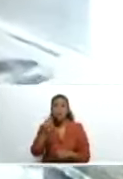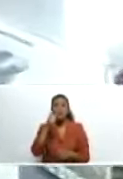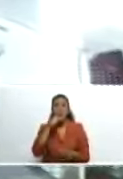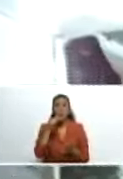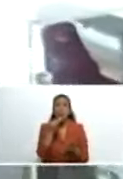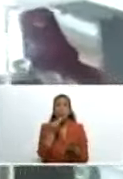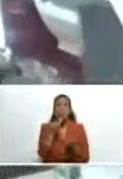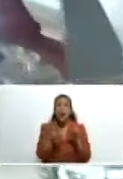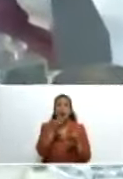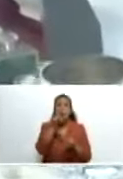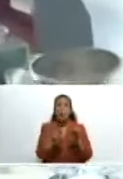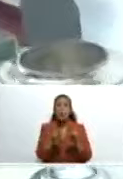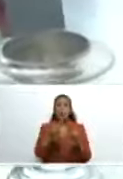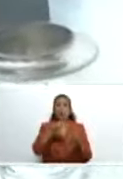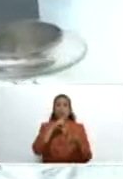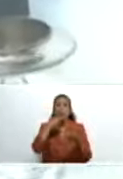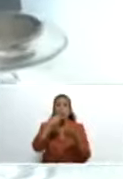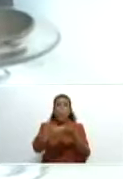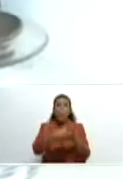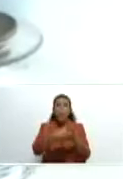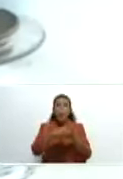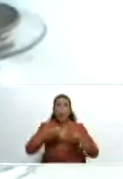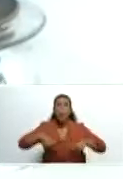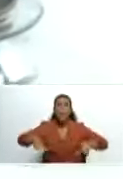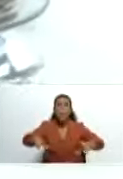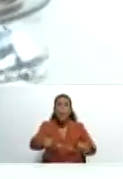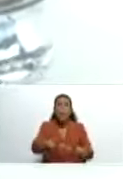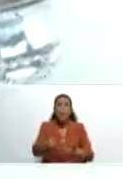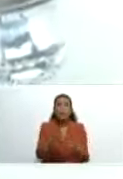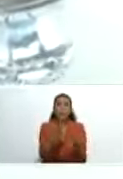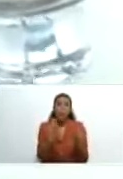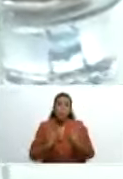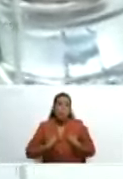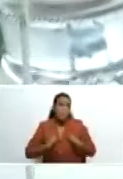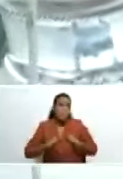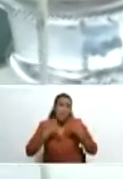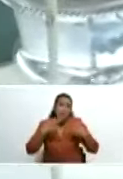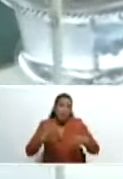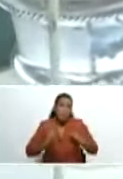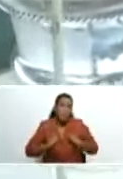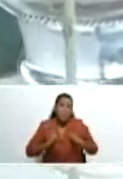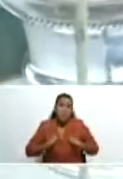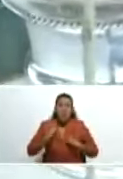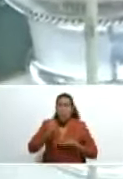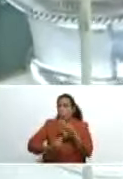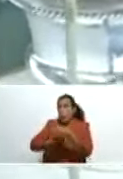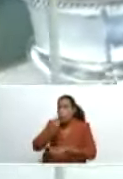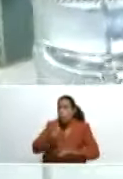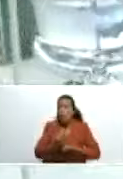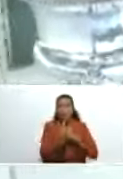con algunos títulos referentes a momentos importantes de la vida de nuestro libertador y